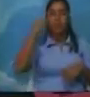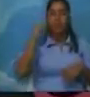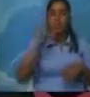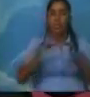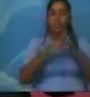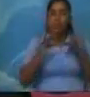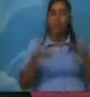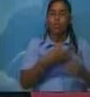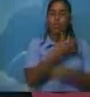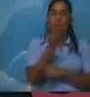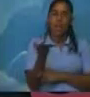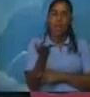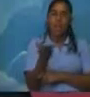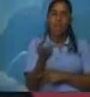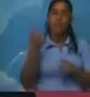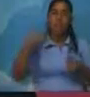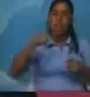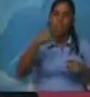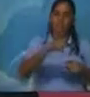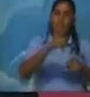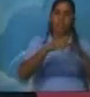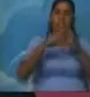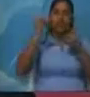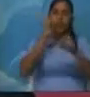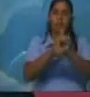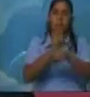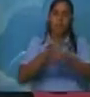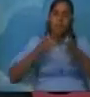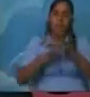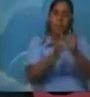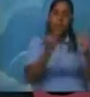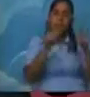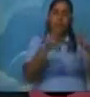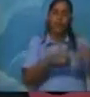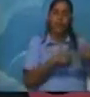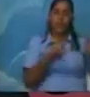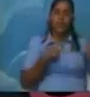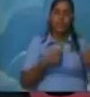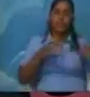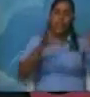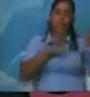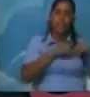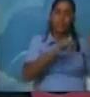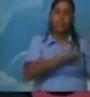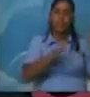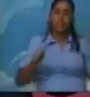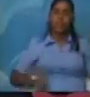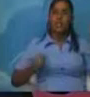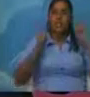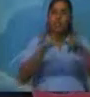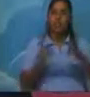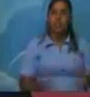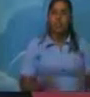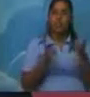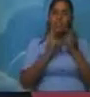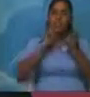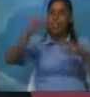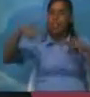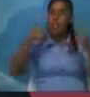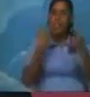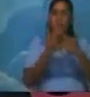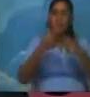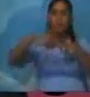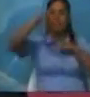todos Hay solamente Abre tu corazón acepta al Señor en tu vida y jamás